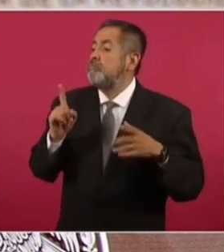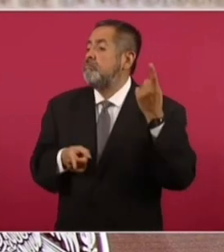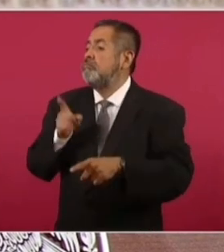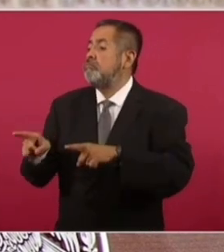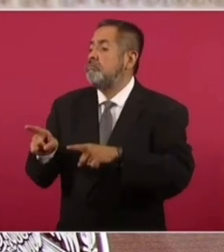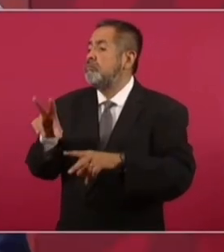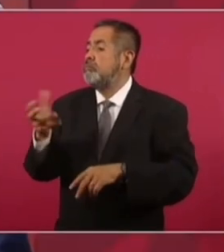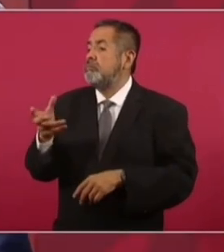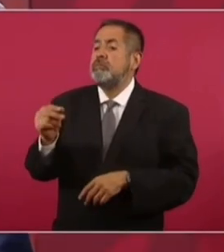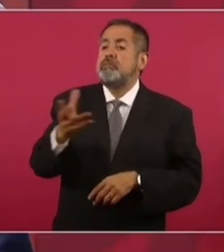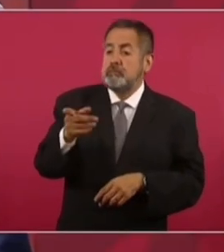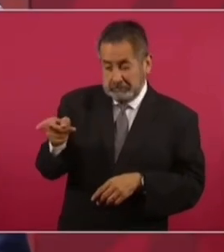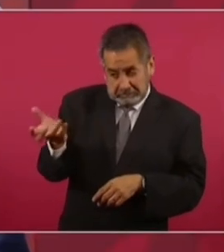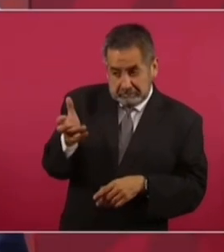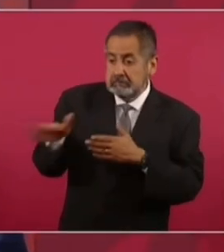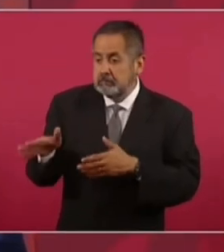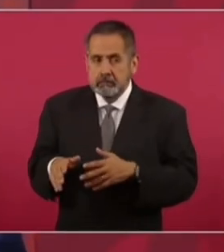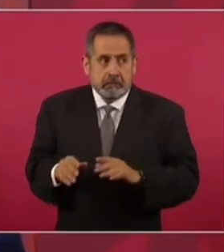foto,